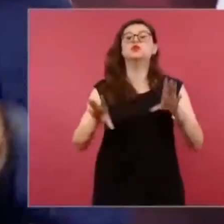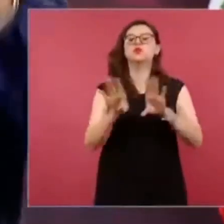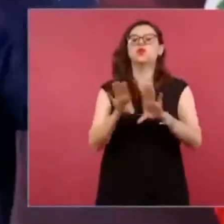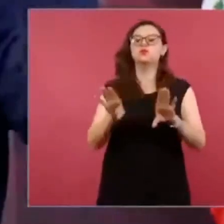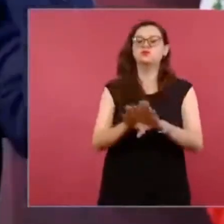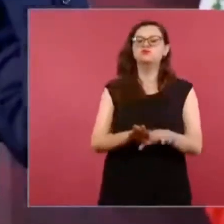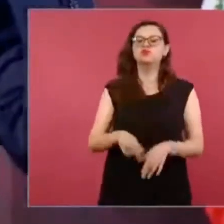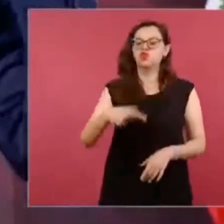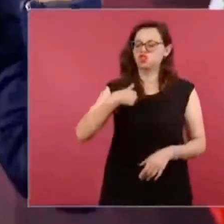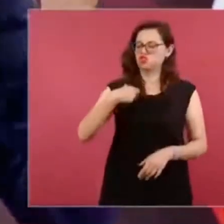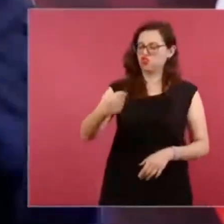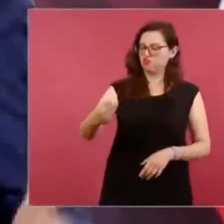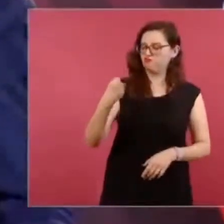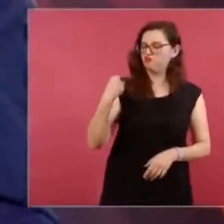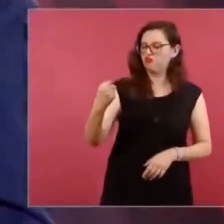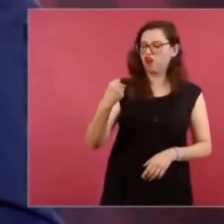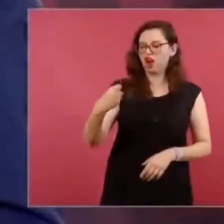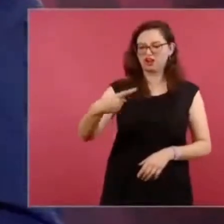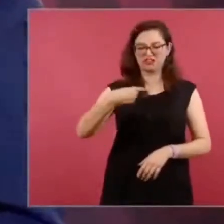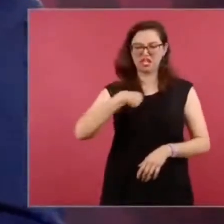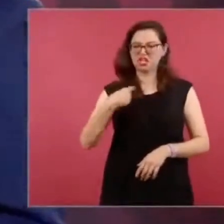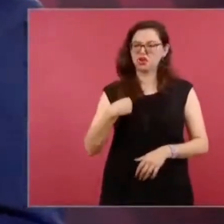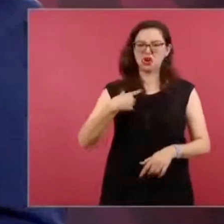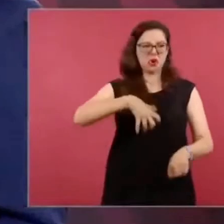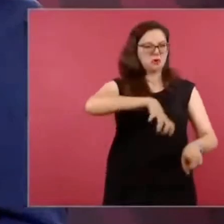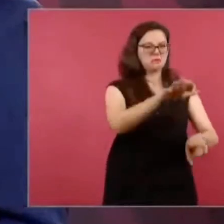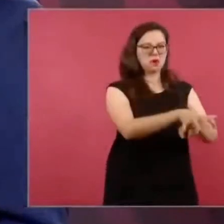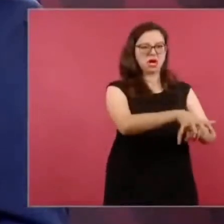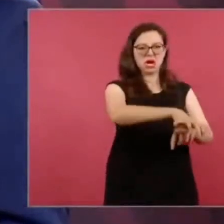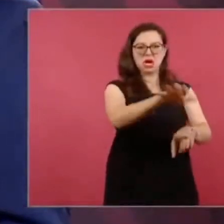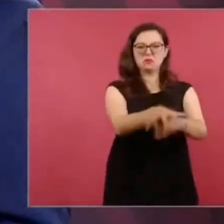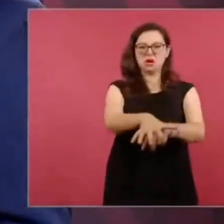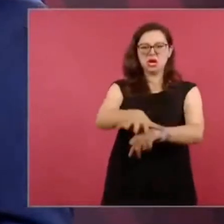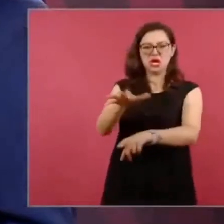Y bueno, llegaron a declarar una guerra.